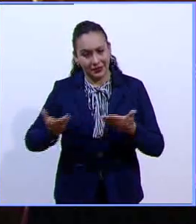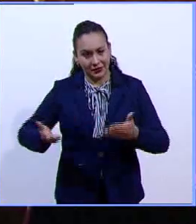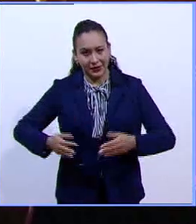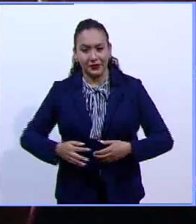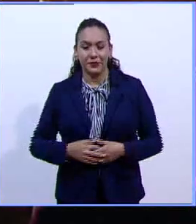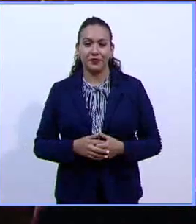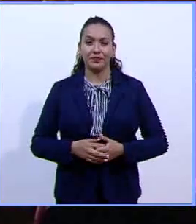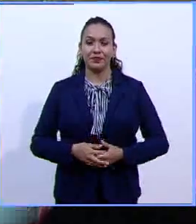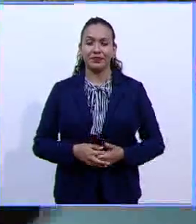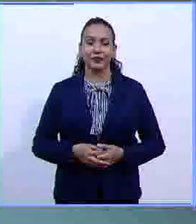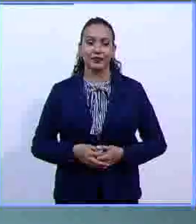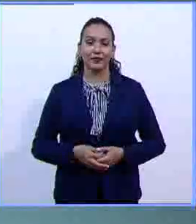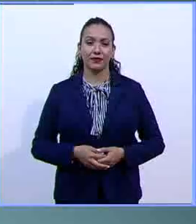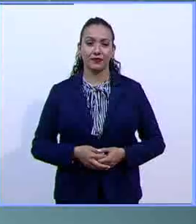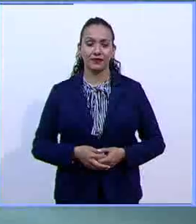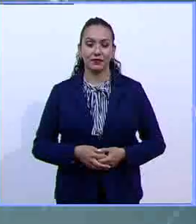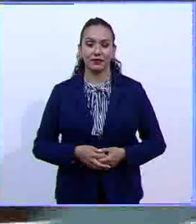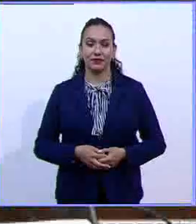ministro ponente.